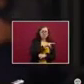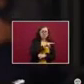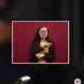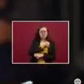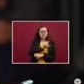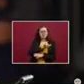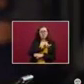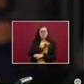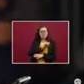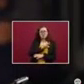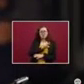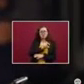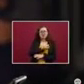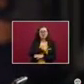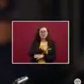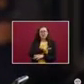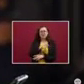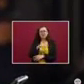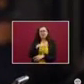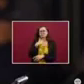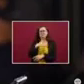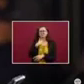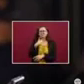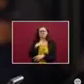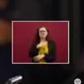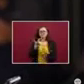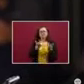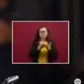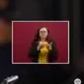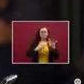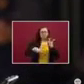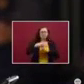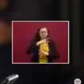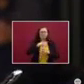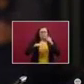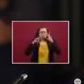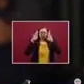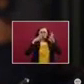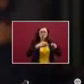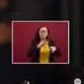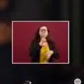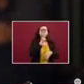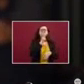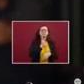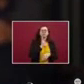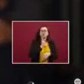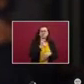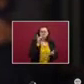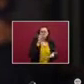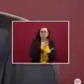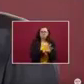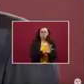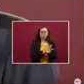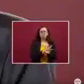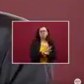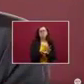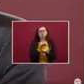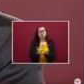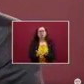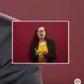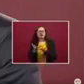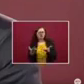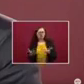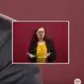presidente Andrés Manuel López Obrador. ¿Qué tal? Pues así las cosas. Y bueno, vamos con la información del